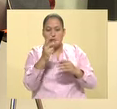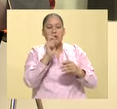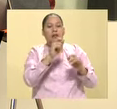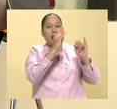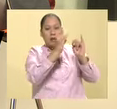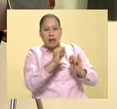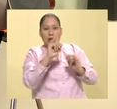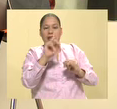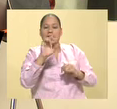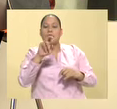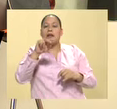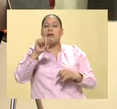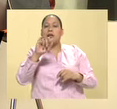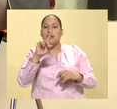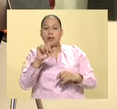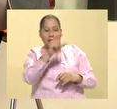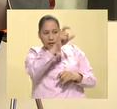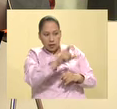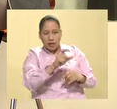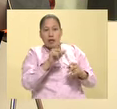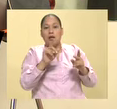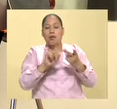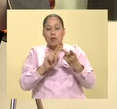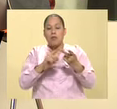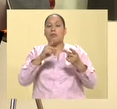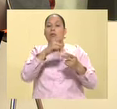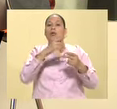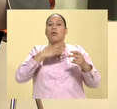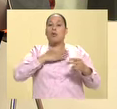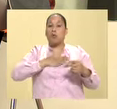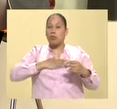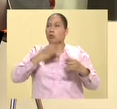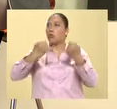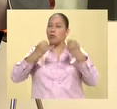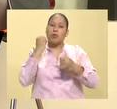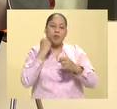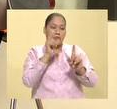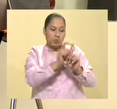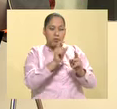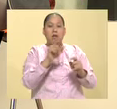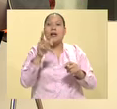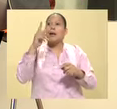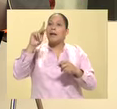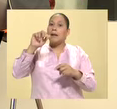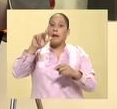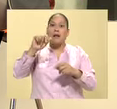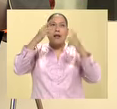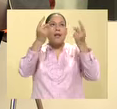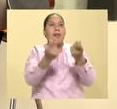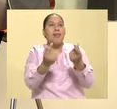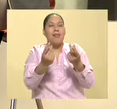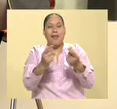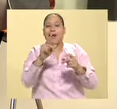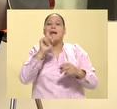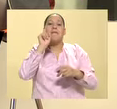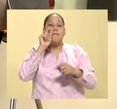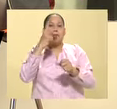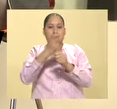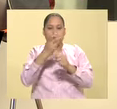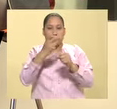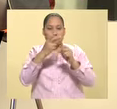certeza jurídica y todo esto, porque Carlita me está apurando. Tema muy Muchas gracias, importante. licenciada. Mañana entonces la Que esté segunda muy bien. parte. Mañana seguimos ¿De con tarea?